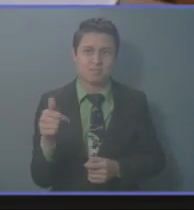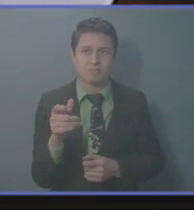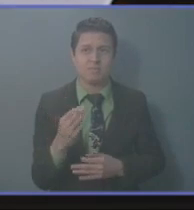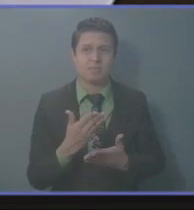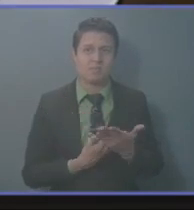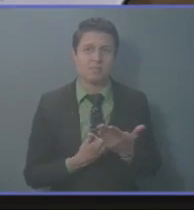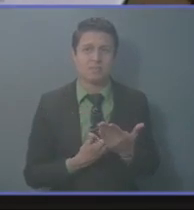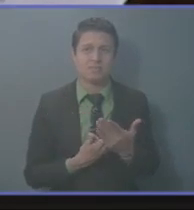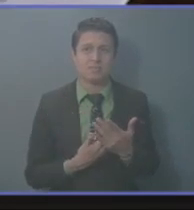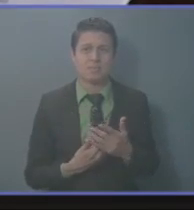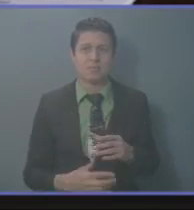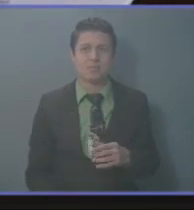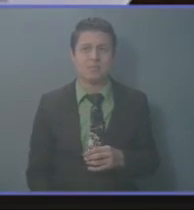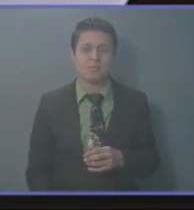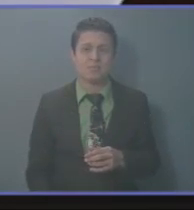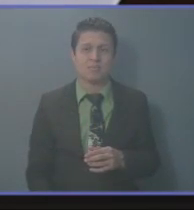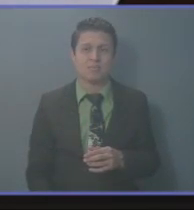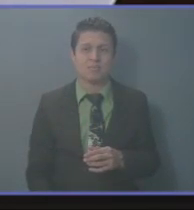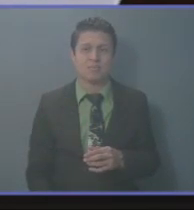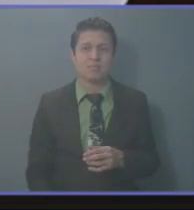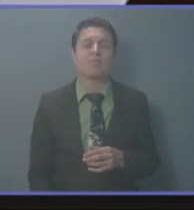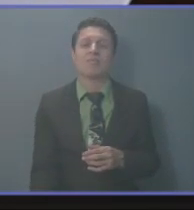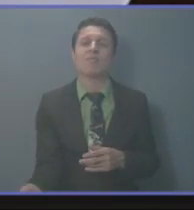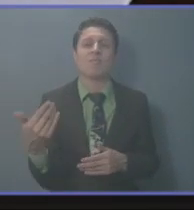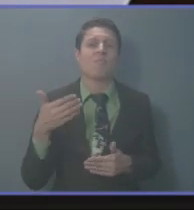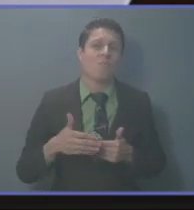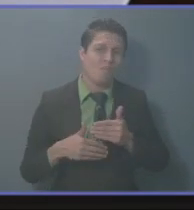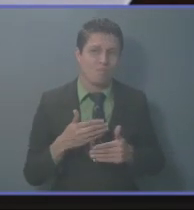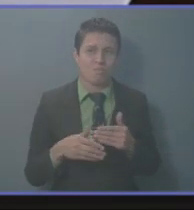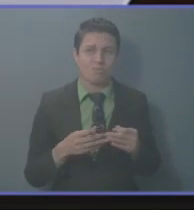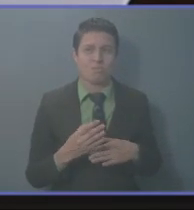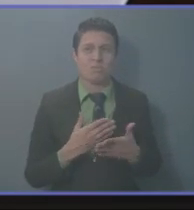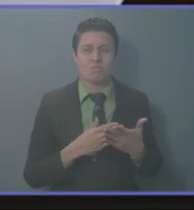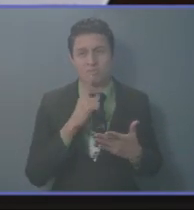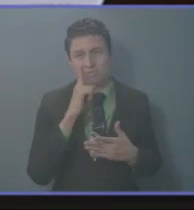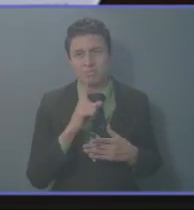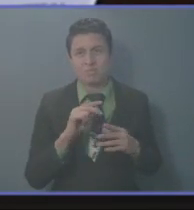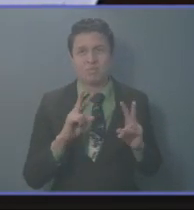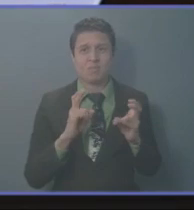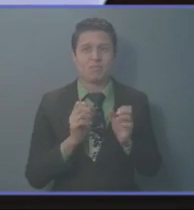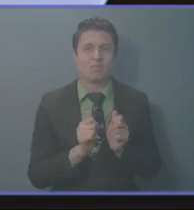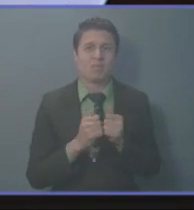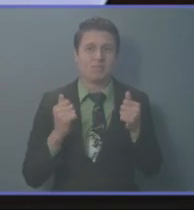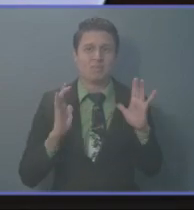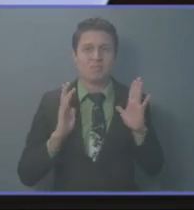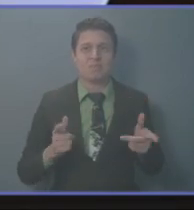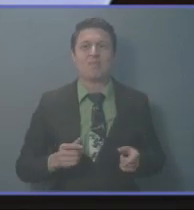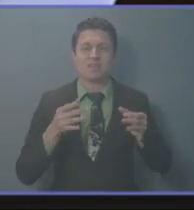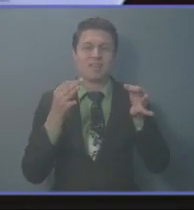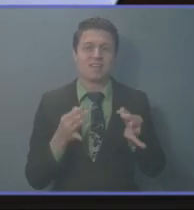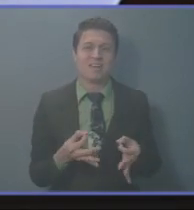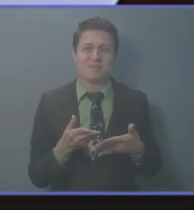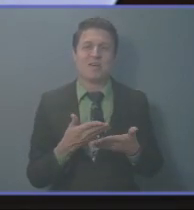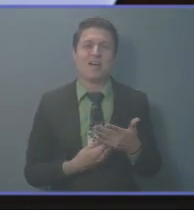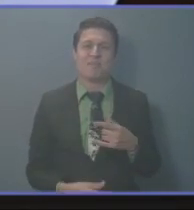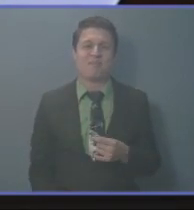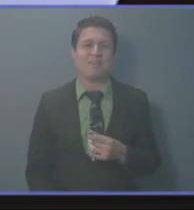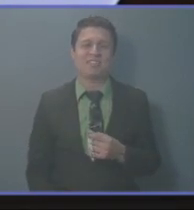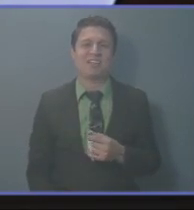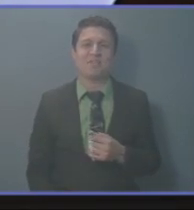número 537 de fecha 8 de diciembre de 2004, publicado en el Diario Oficial número 233,